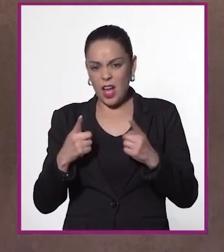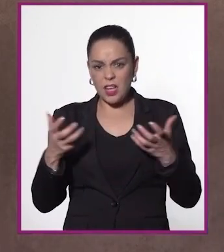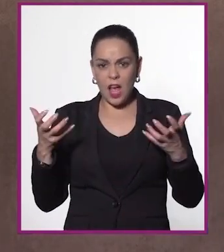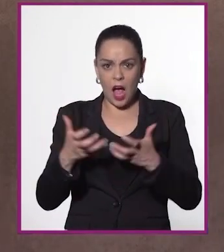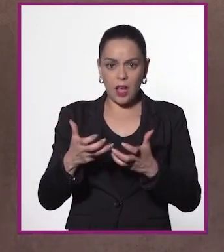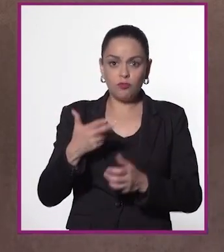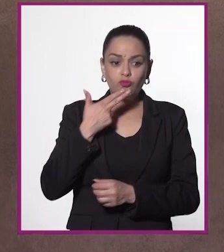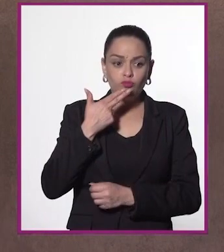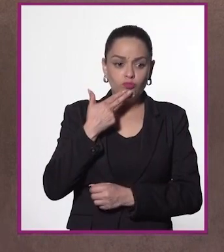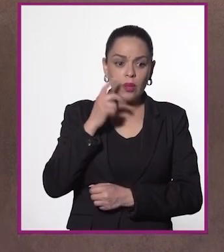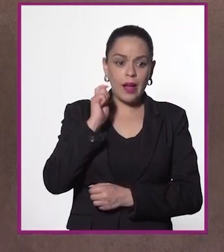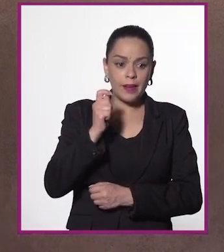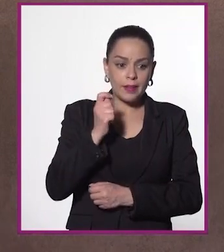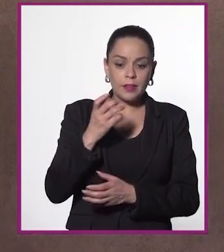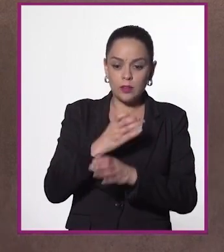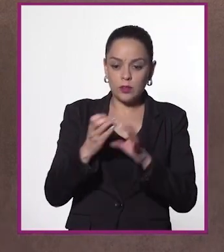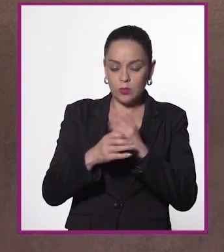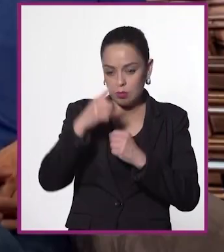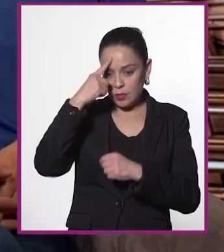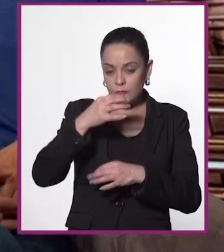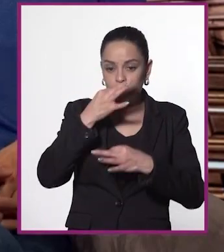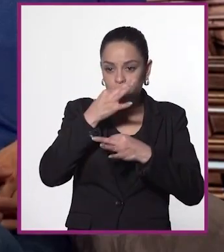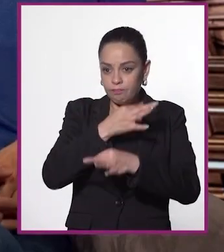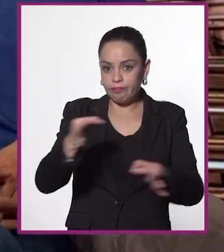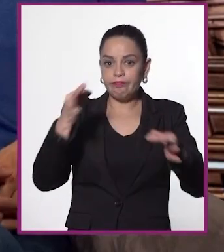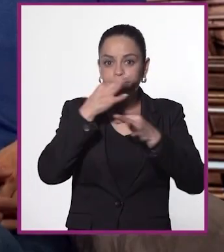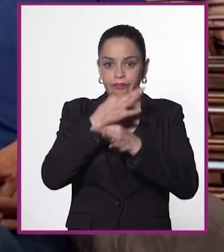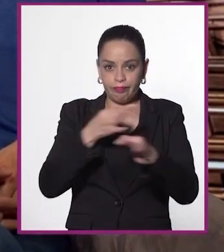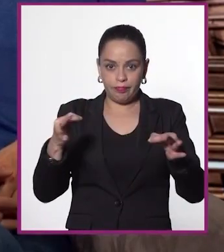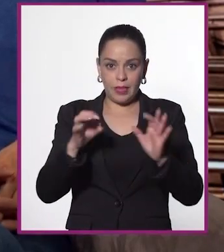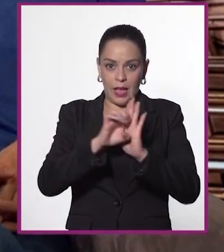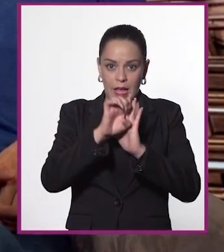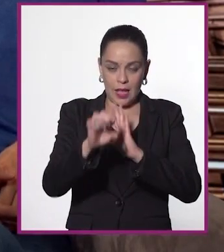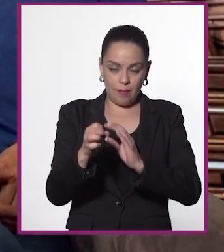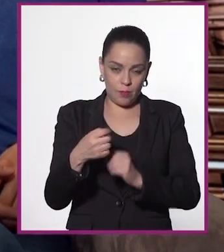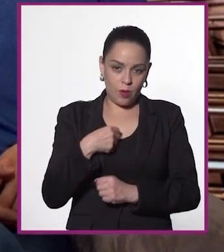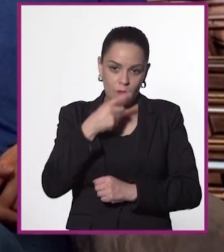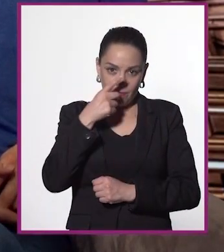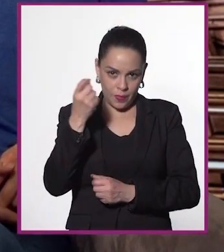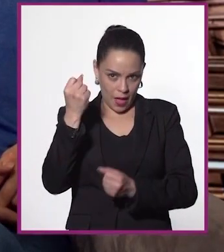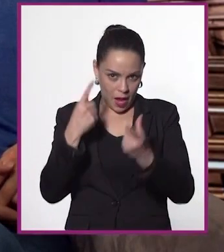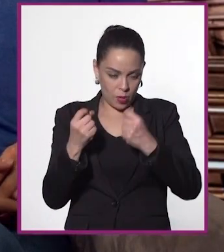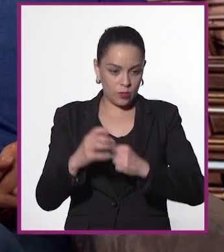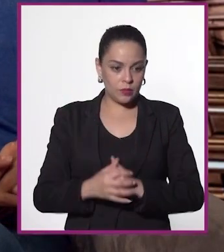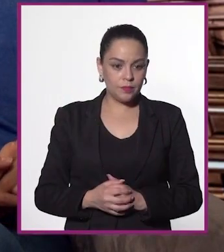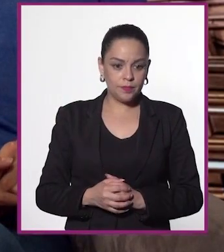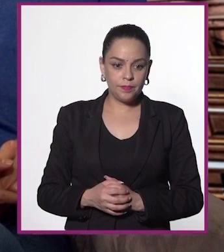usarse ciertos recursos para dar mensajes. ¿Podría mencionarme alguno?